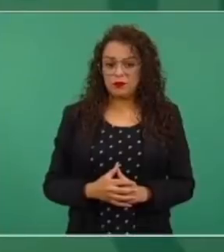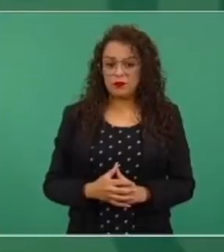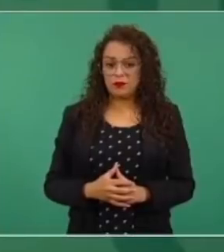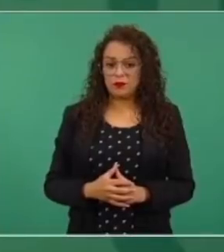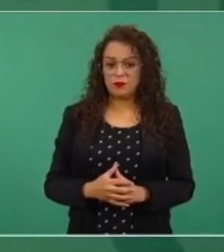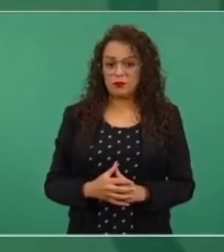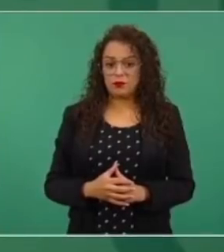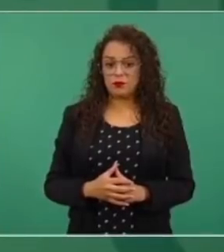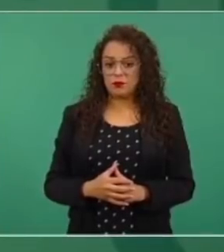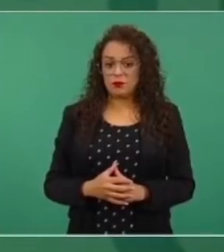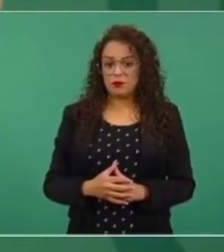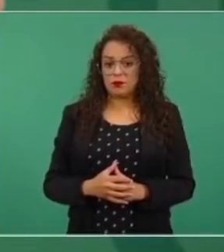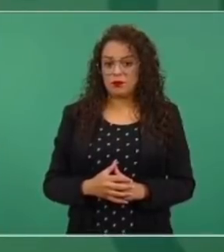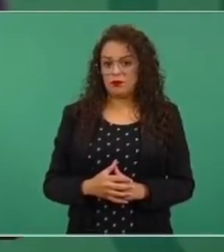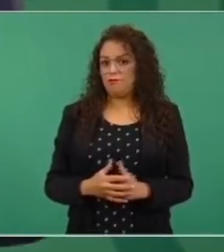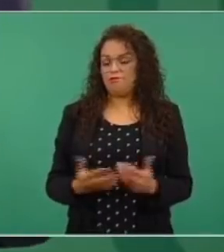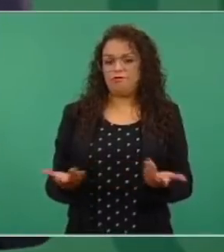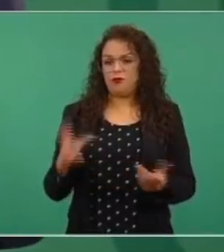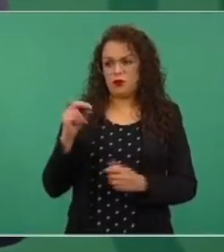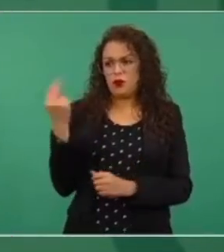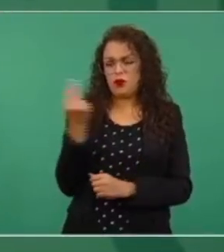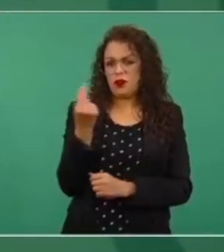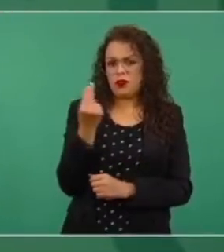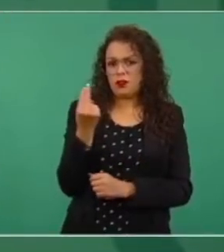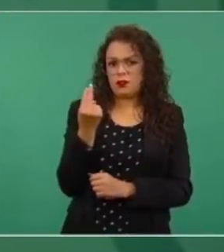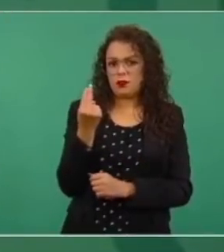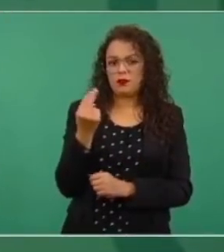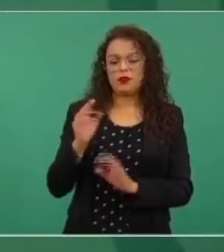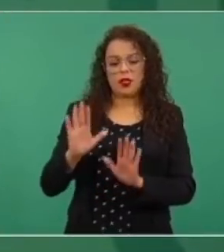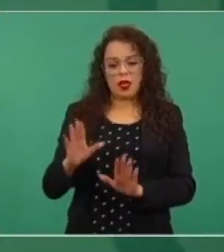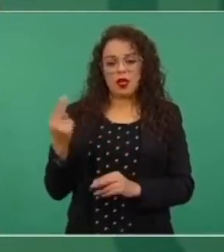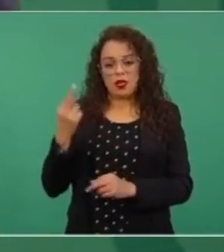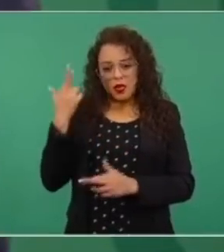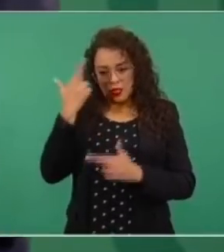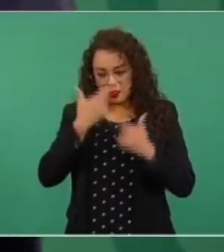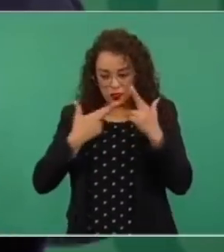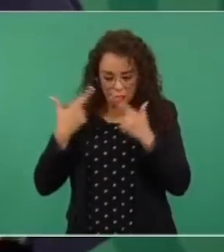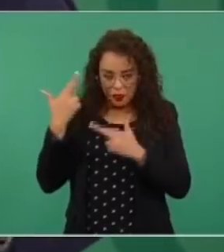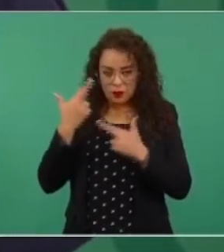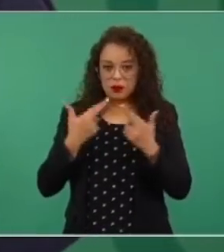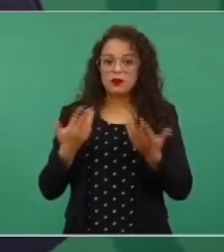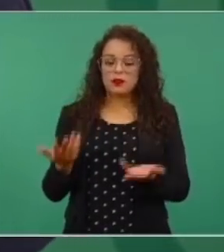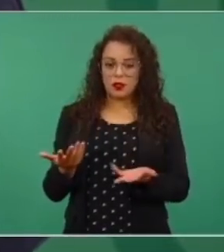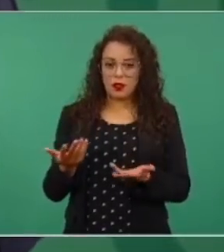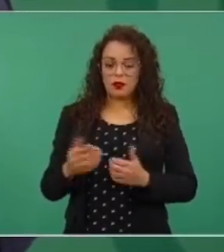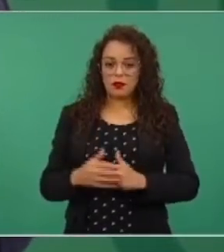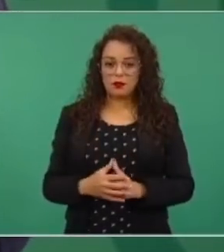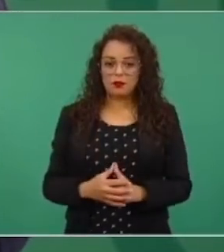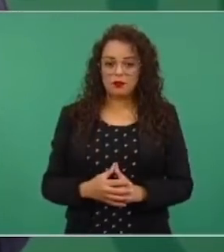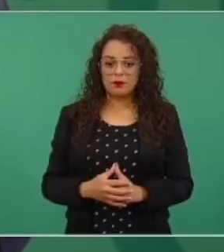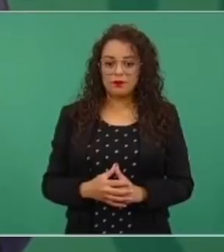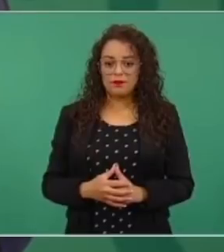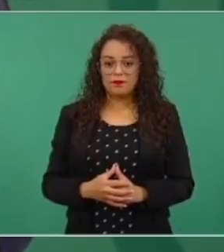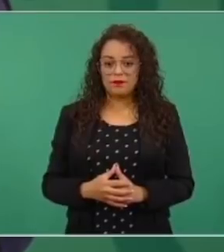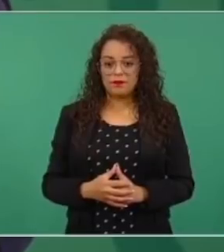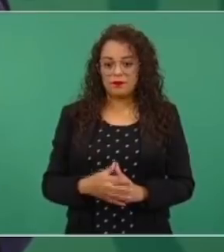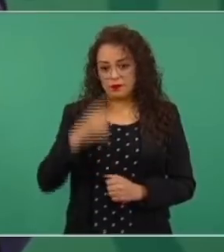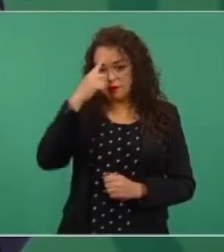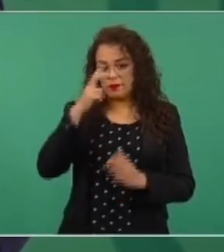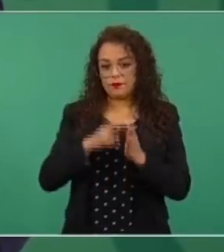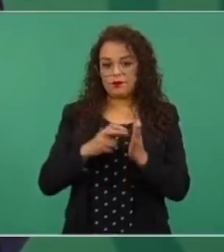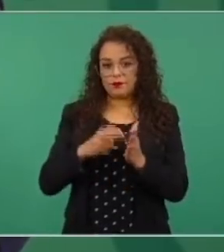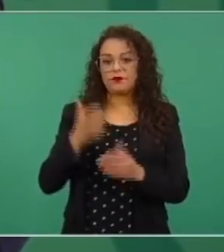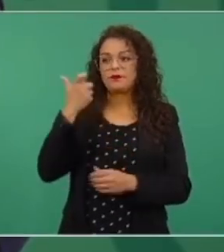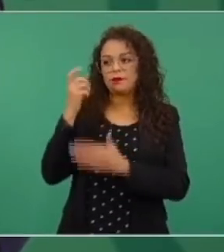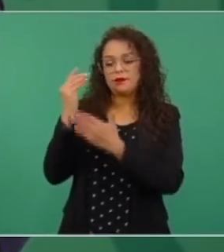superfluo. Entonces, es Juárez, si ahí está la fórmula. No puede